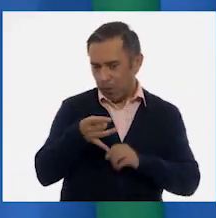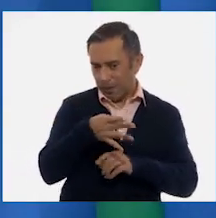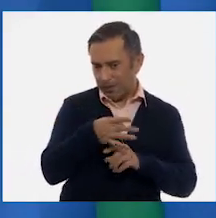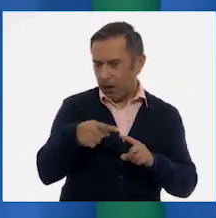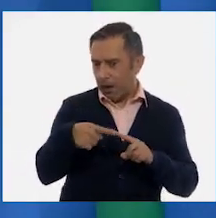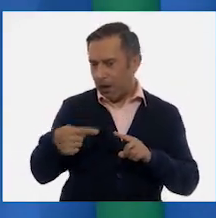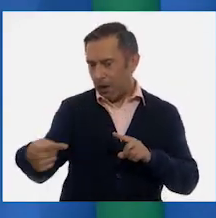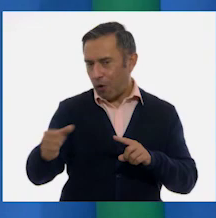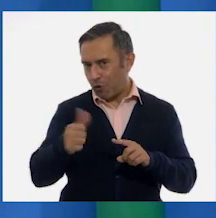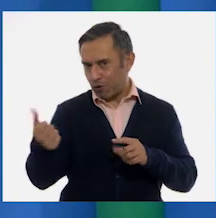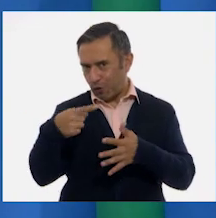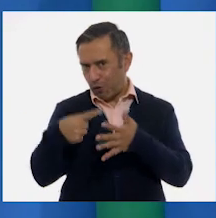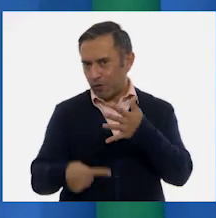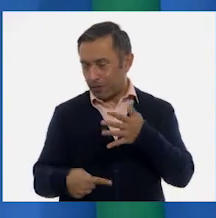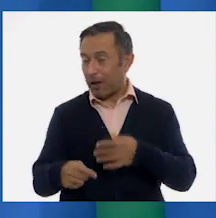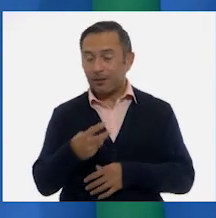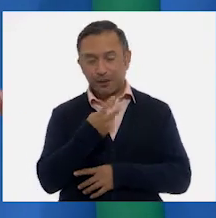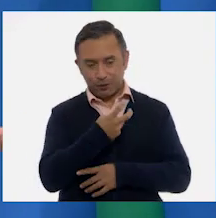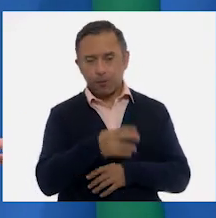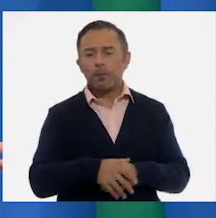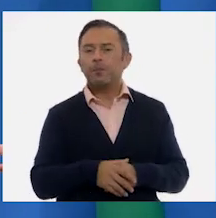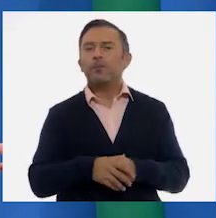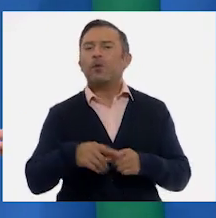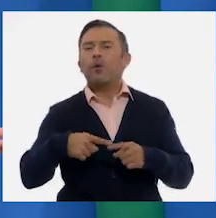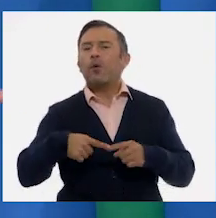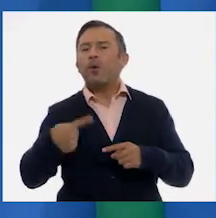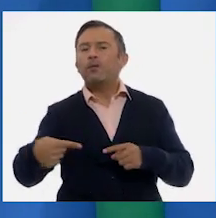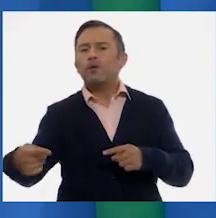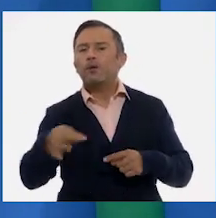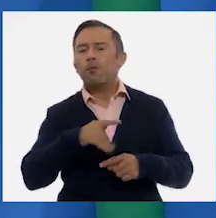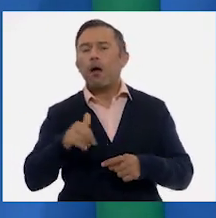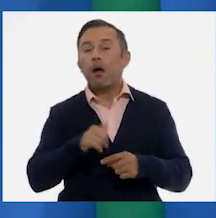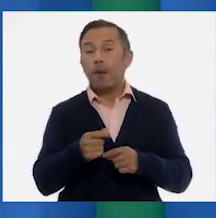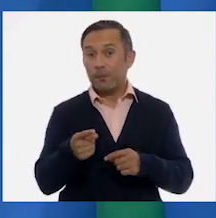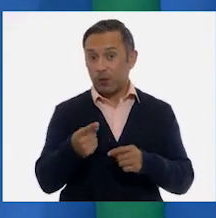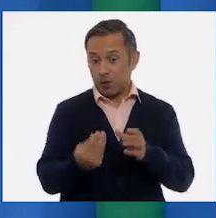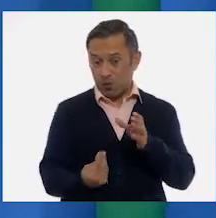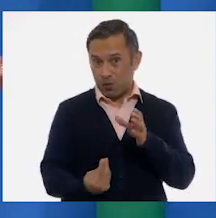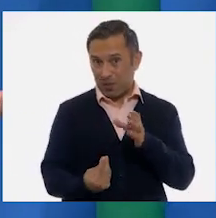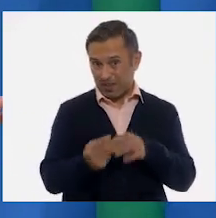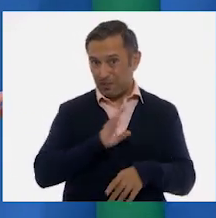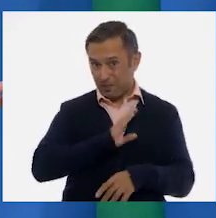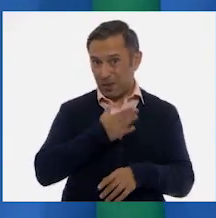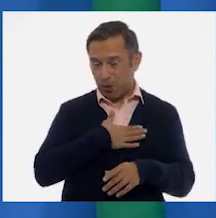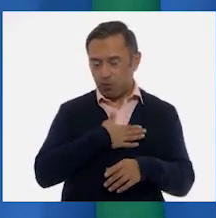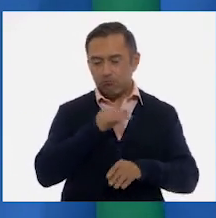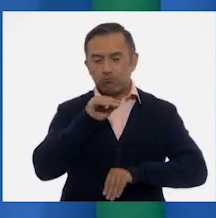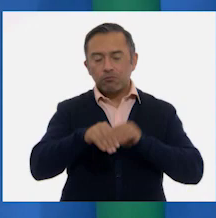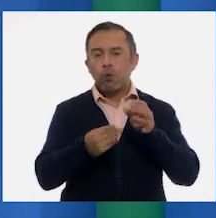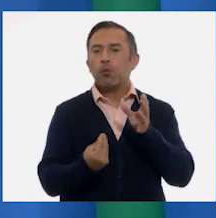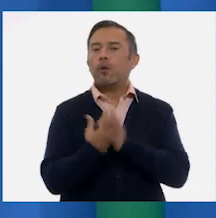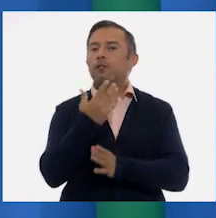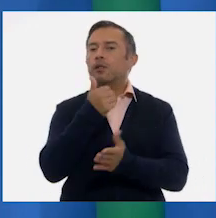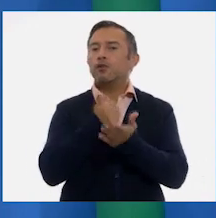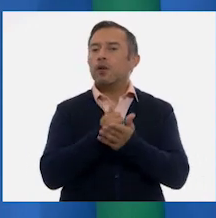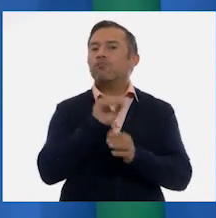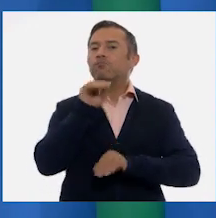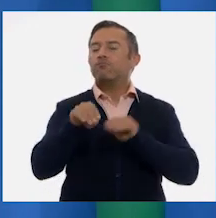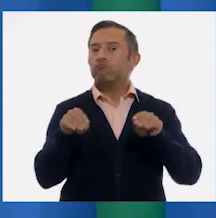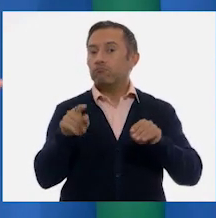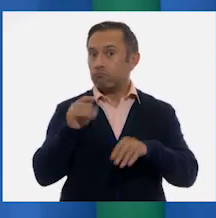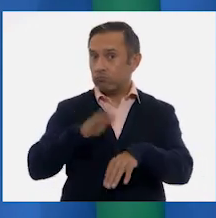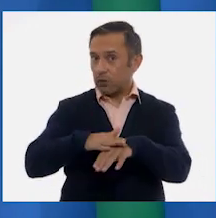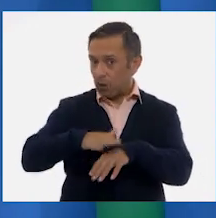el cuadro que una de las consecuencias fue la fundación de nuevas ciudades por parte de los españoles. Pero recuerden que no solamente se fundó la Ciudad de